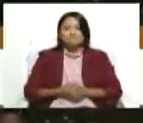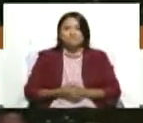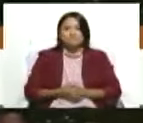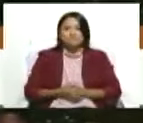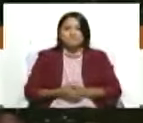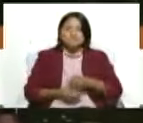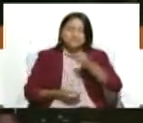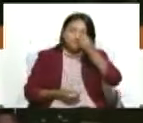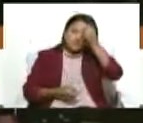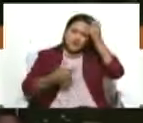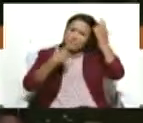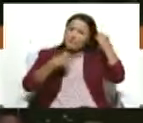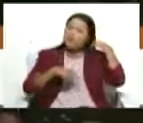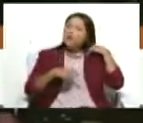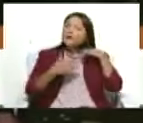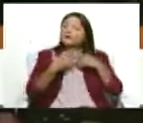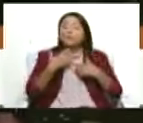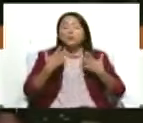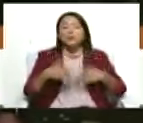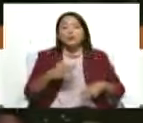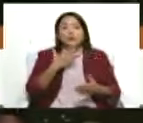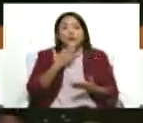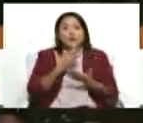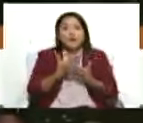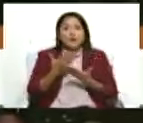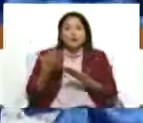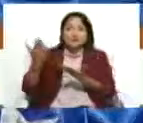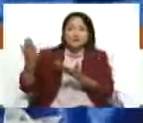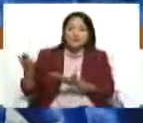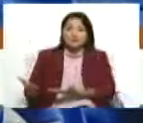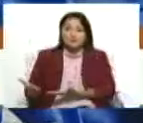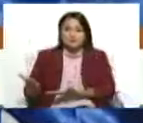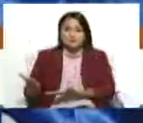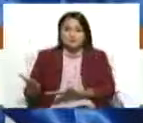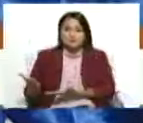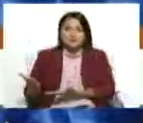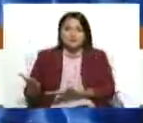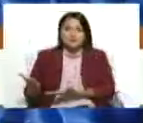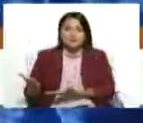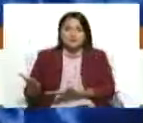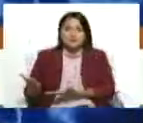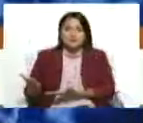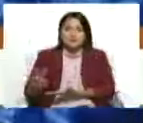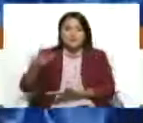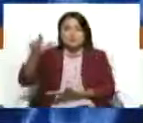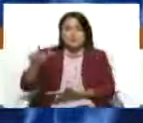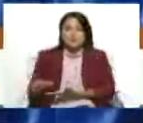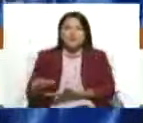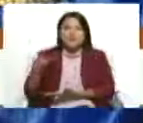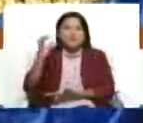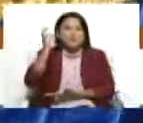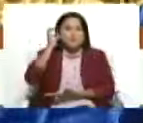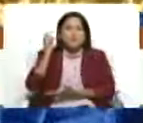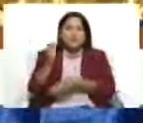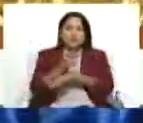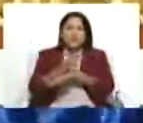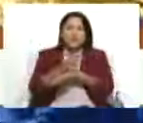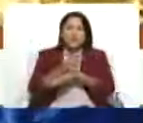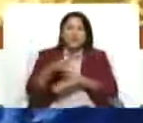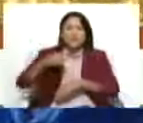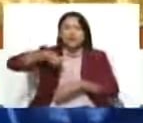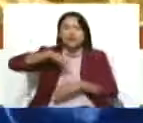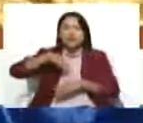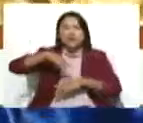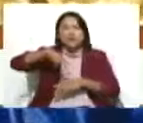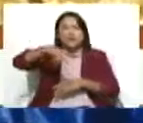Yo agradezco a mi querida compañera, hermana Lizeta, por esta hermosa caminata. Veníamos caminando,